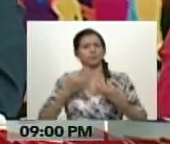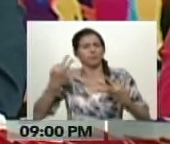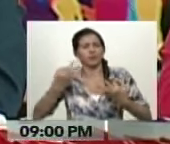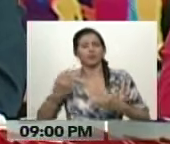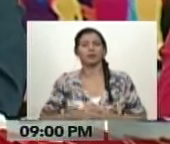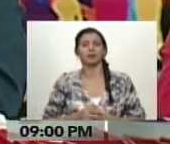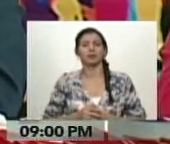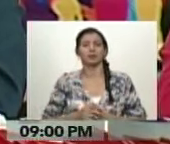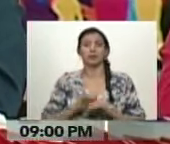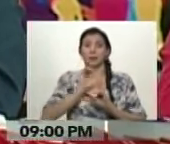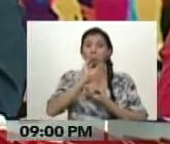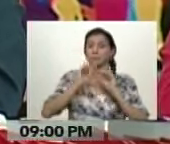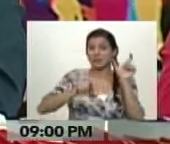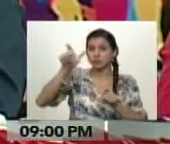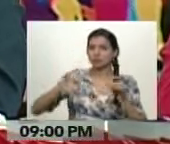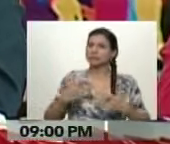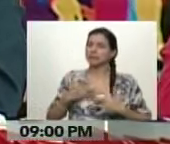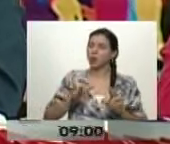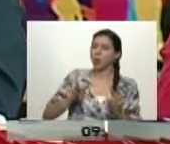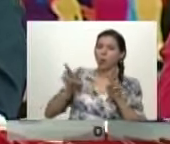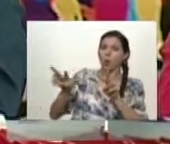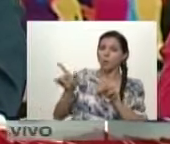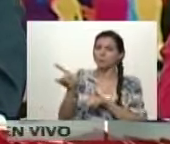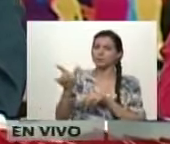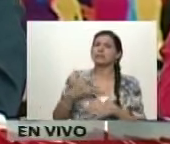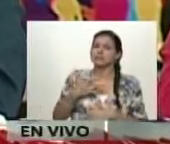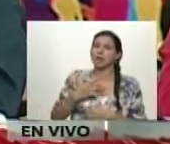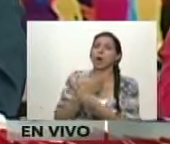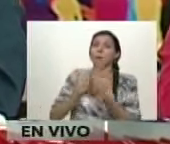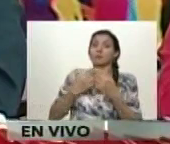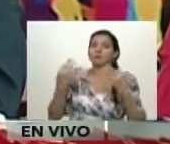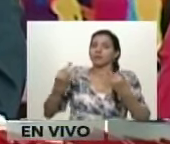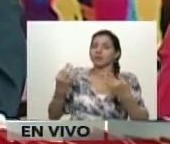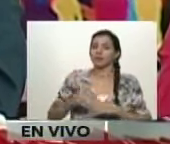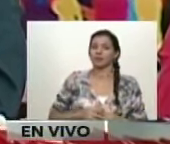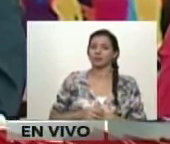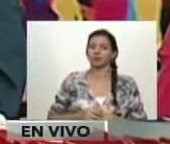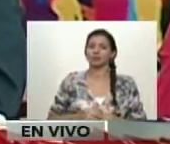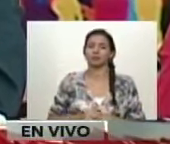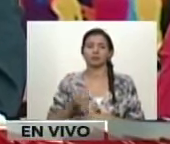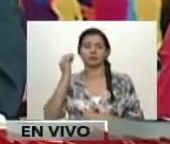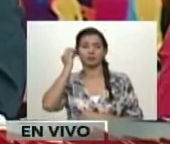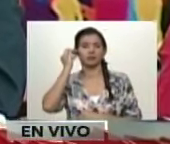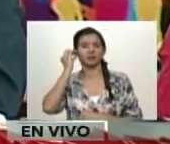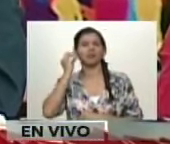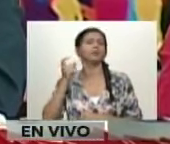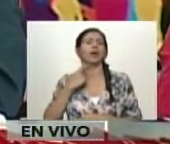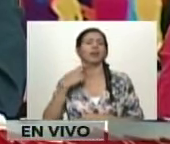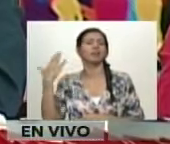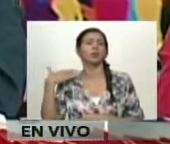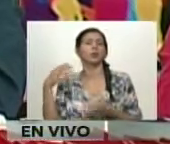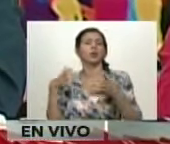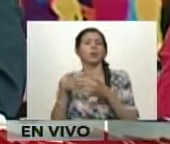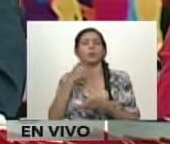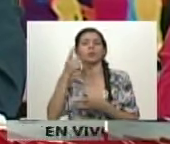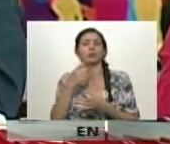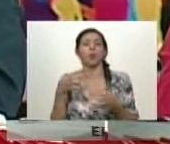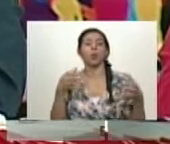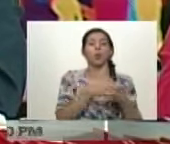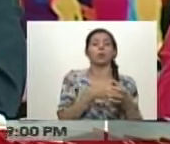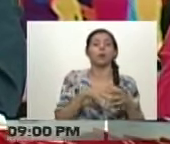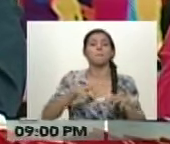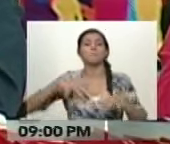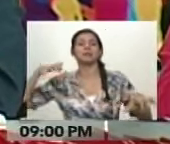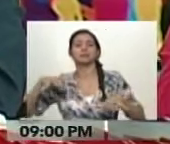millones. Porque nosotros no tenemos el viejo dilema entre partido de cuadros y de masas, no. Nosotros somos un